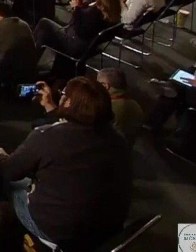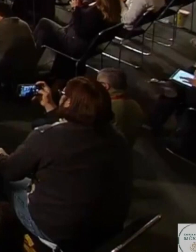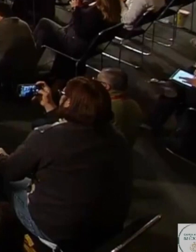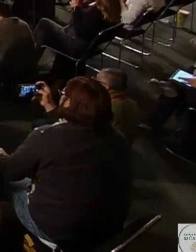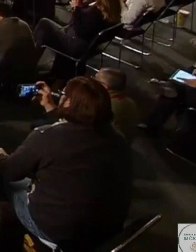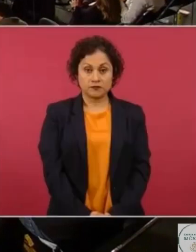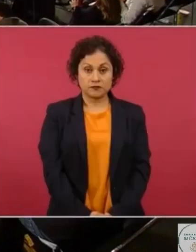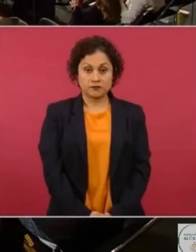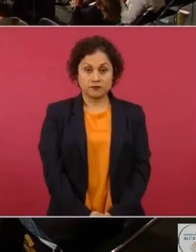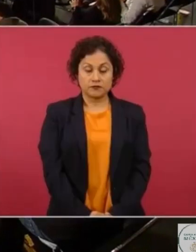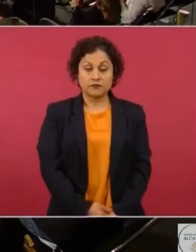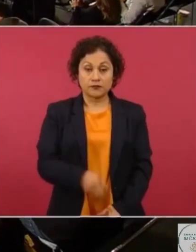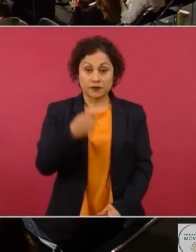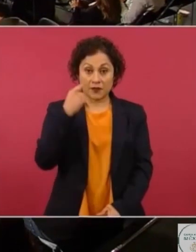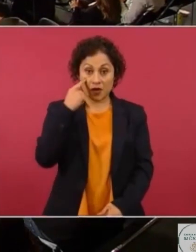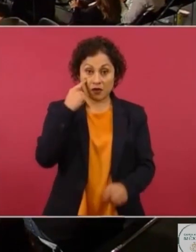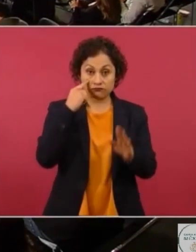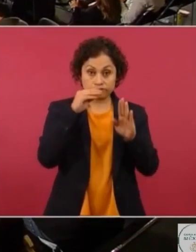devaluación.